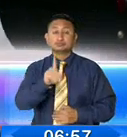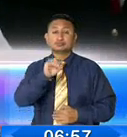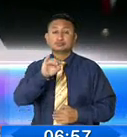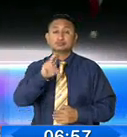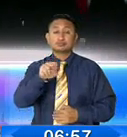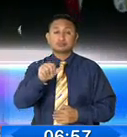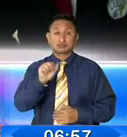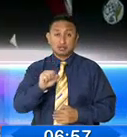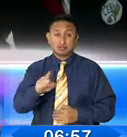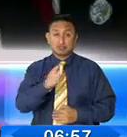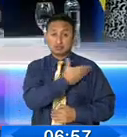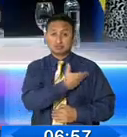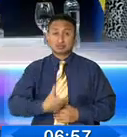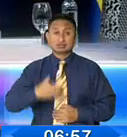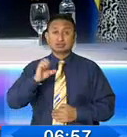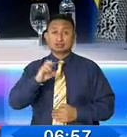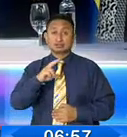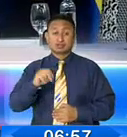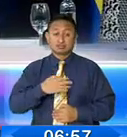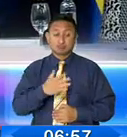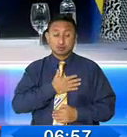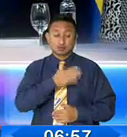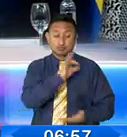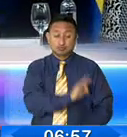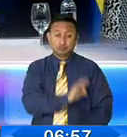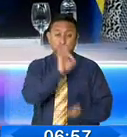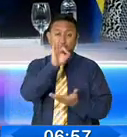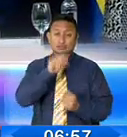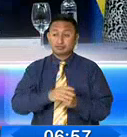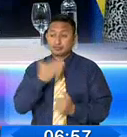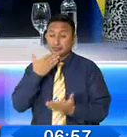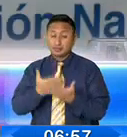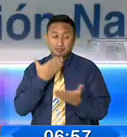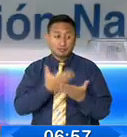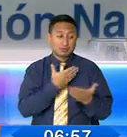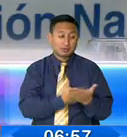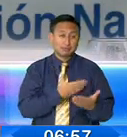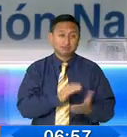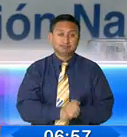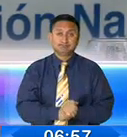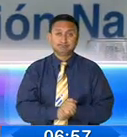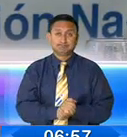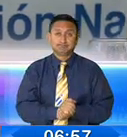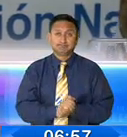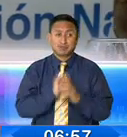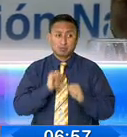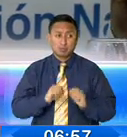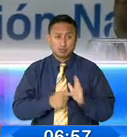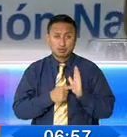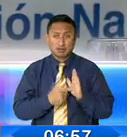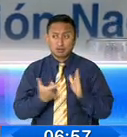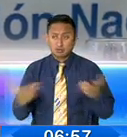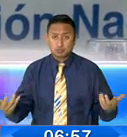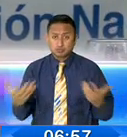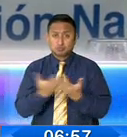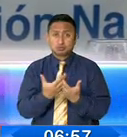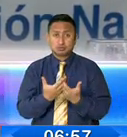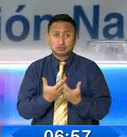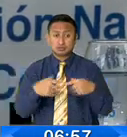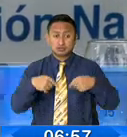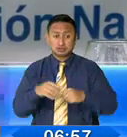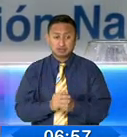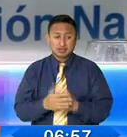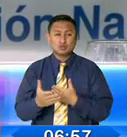CNE, en nombre de la entidad que preside, extendió el agradecimiento. Podemos demostrar que juntos, superando las